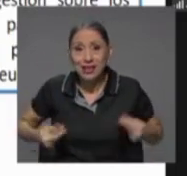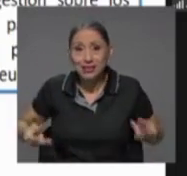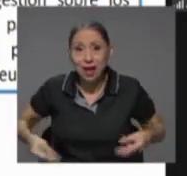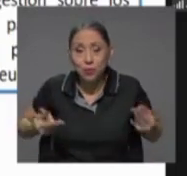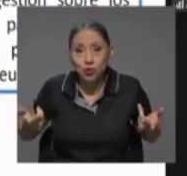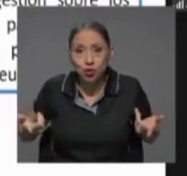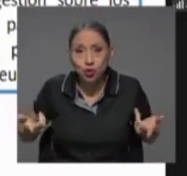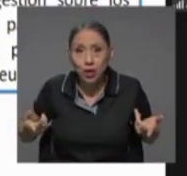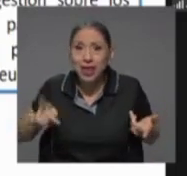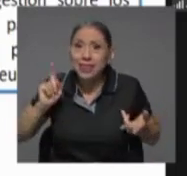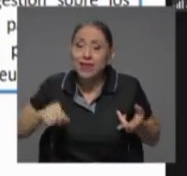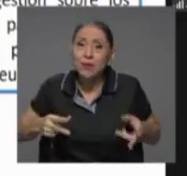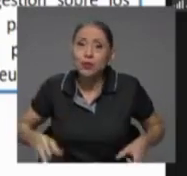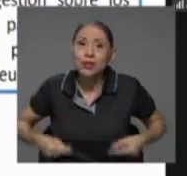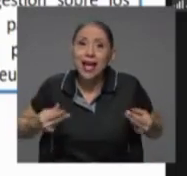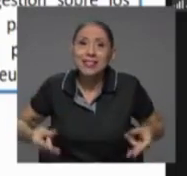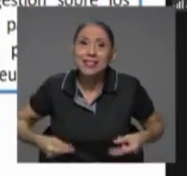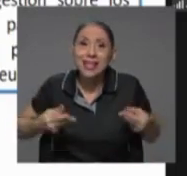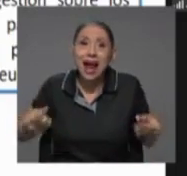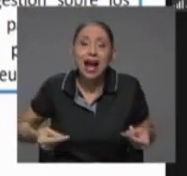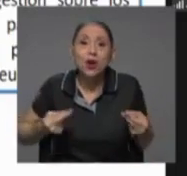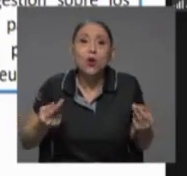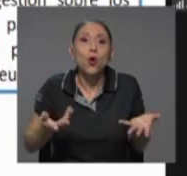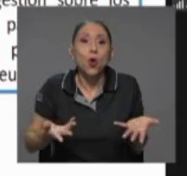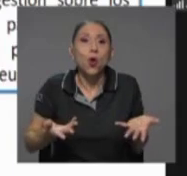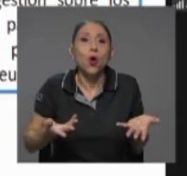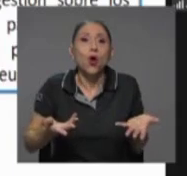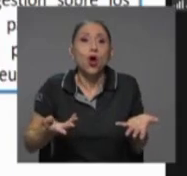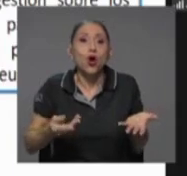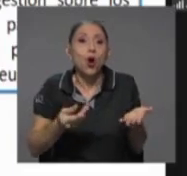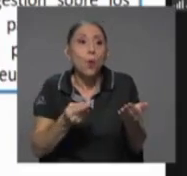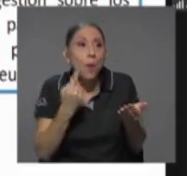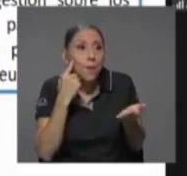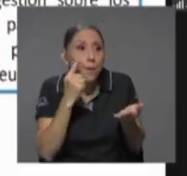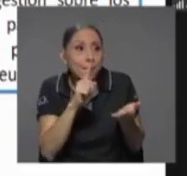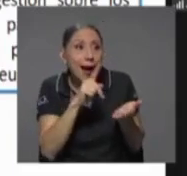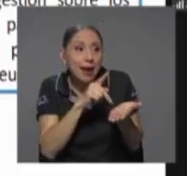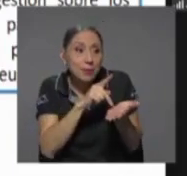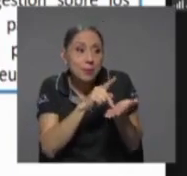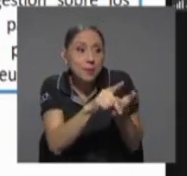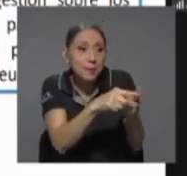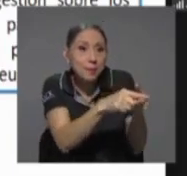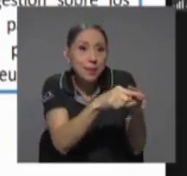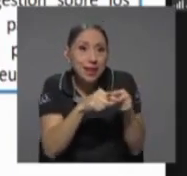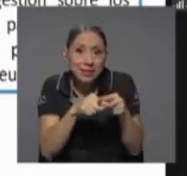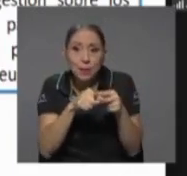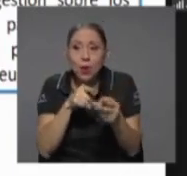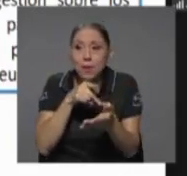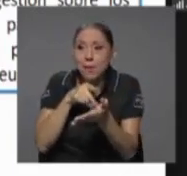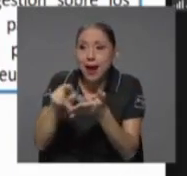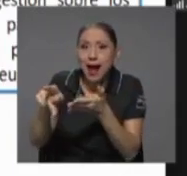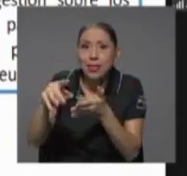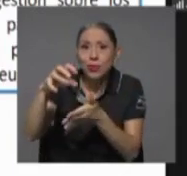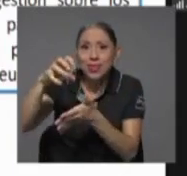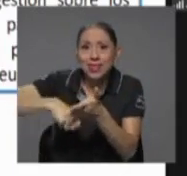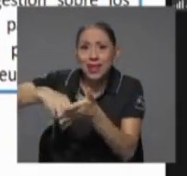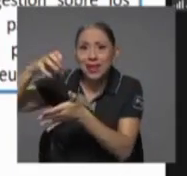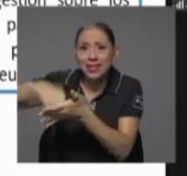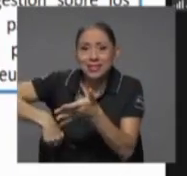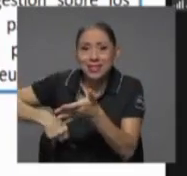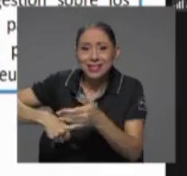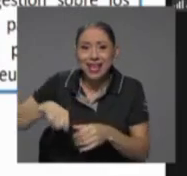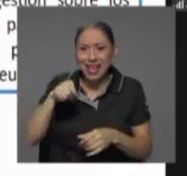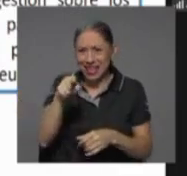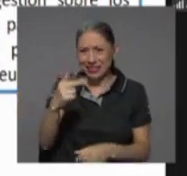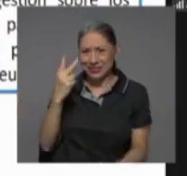gastarlo amortizando préstamos y pagando intereses. Y esa variable de los intereses, que es esta parte como celeste